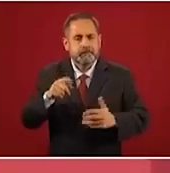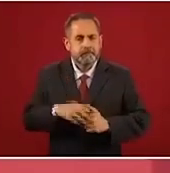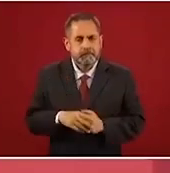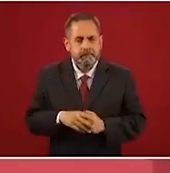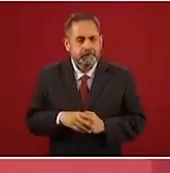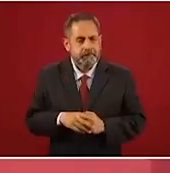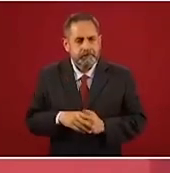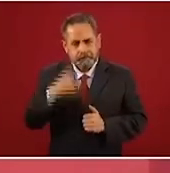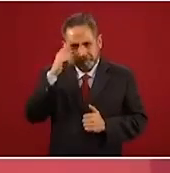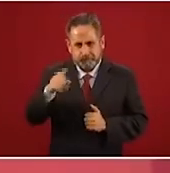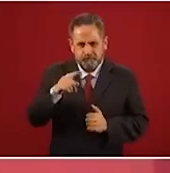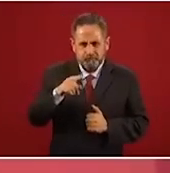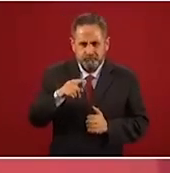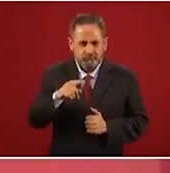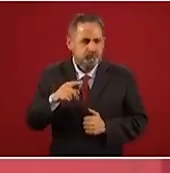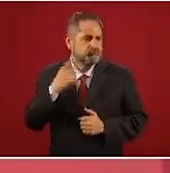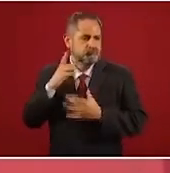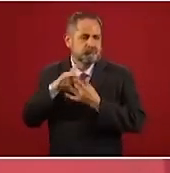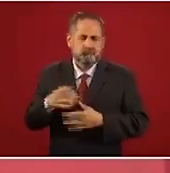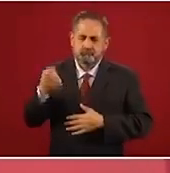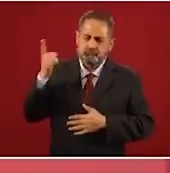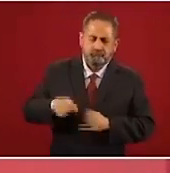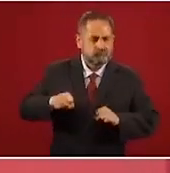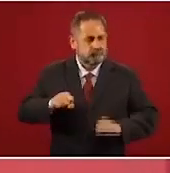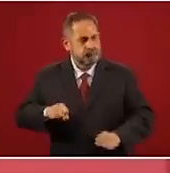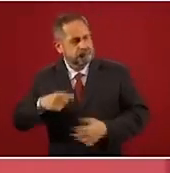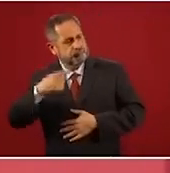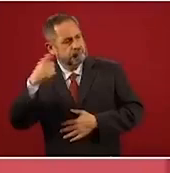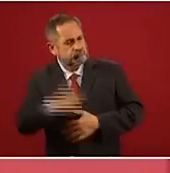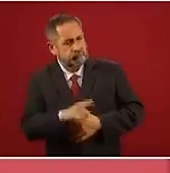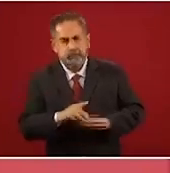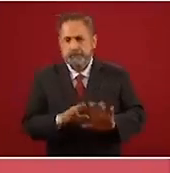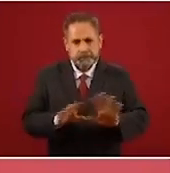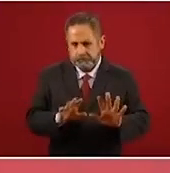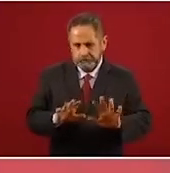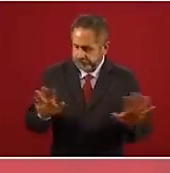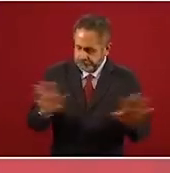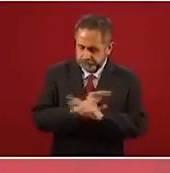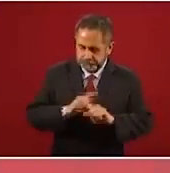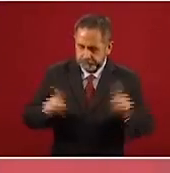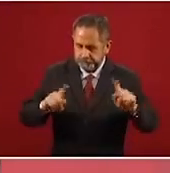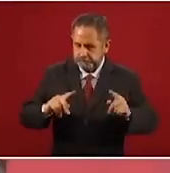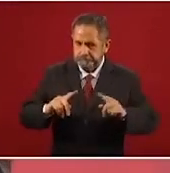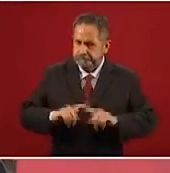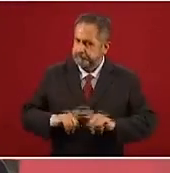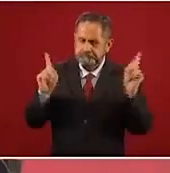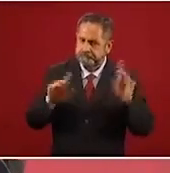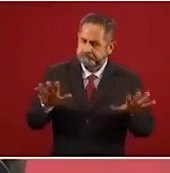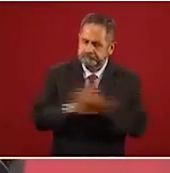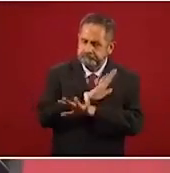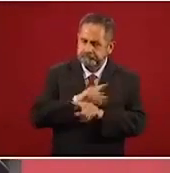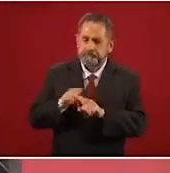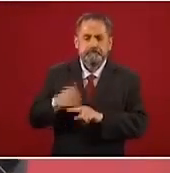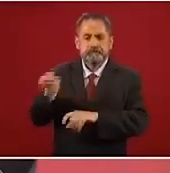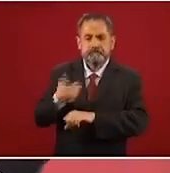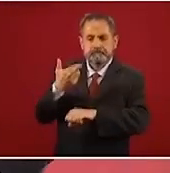la aplicación de una política autoritaria, ¿no? Es otra cosa la Secretaría de Gobernación y tiene